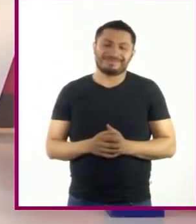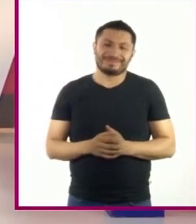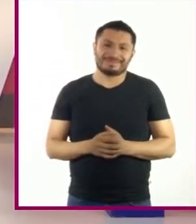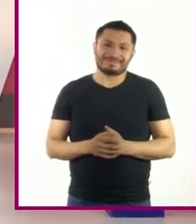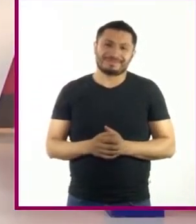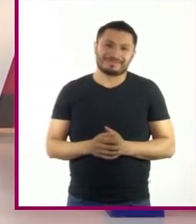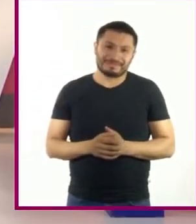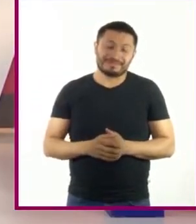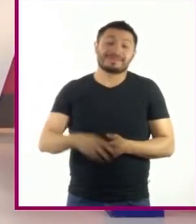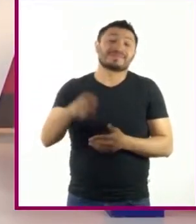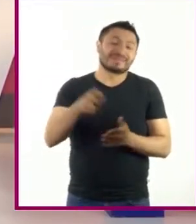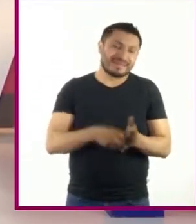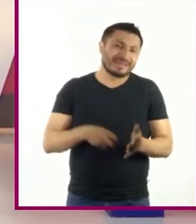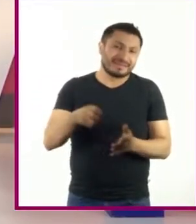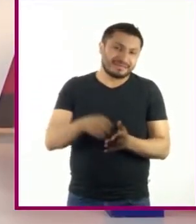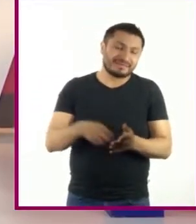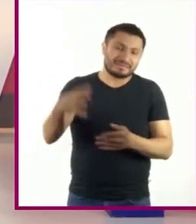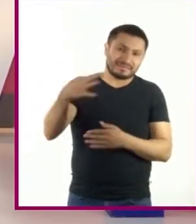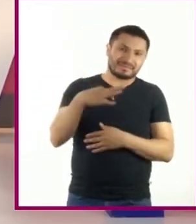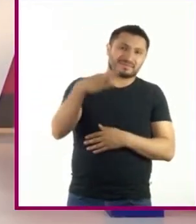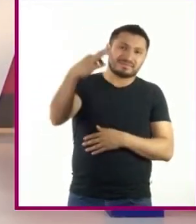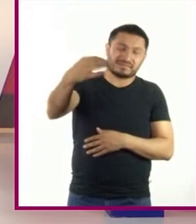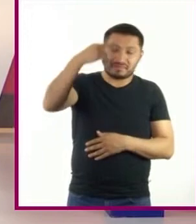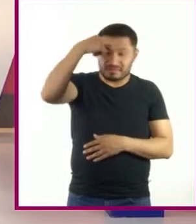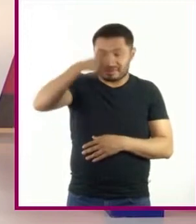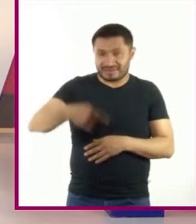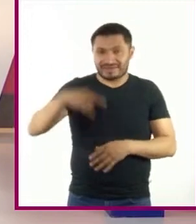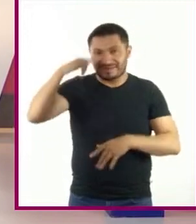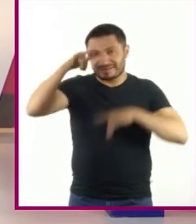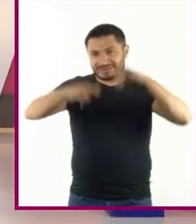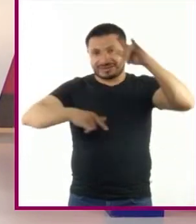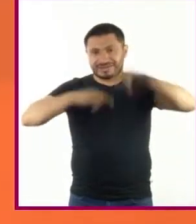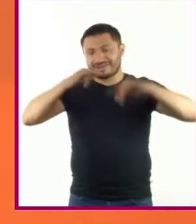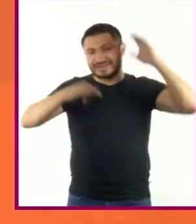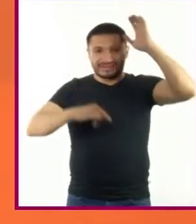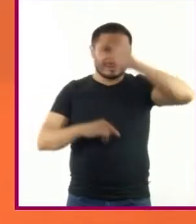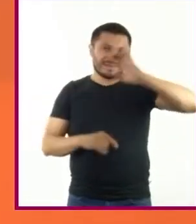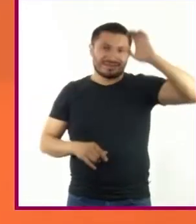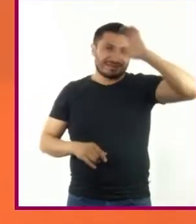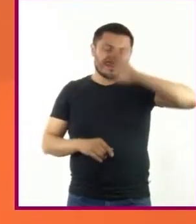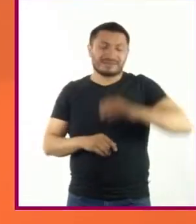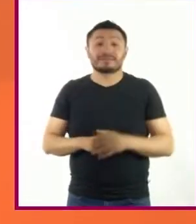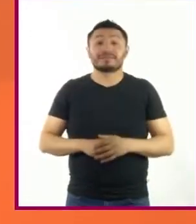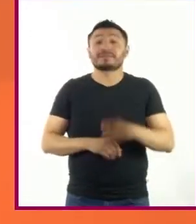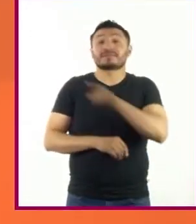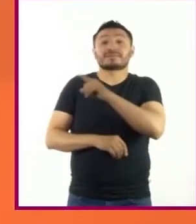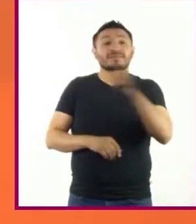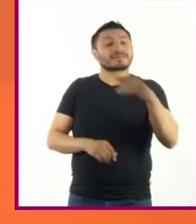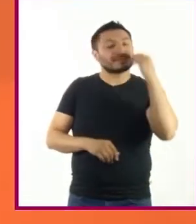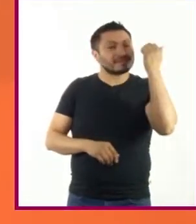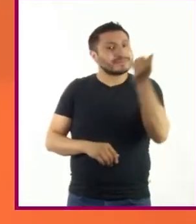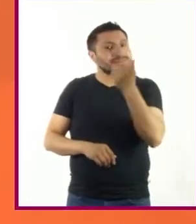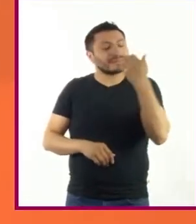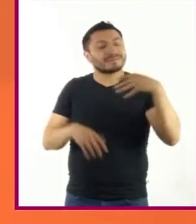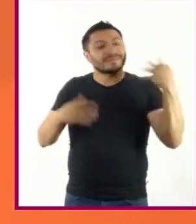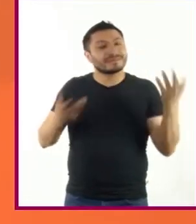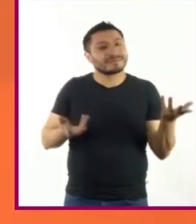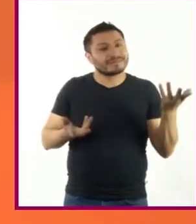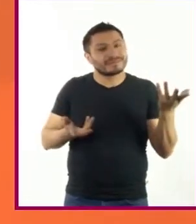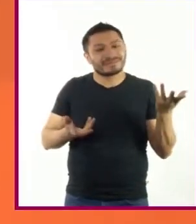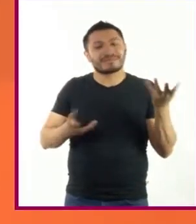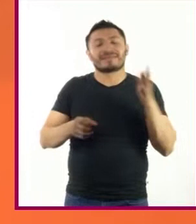texto corregido fue el que me seleccionaron para la feria de ciencias. Ustedes, alumnas y alumnos,